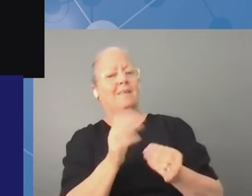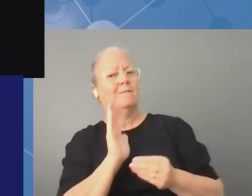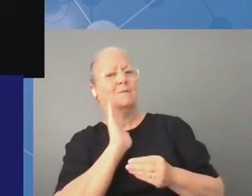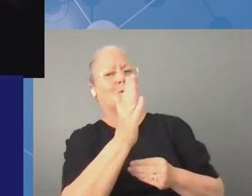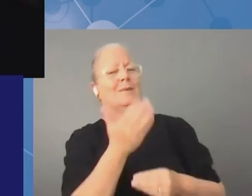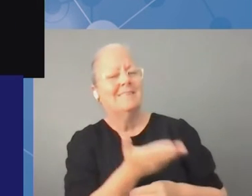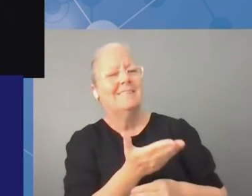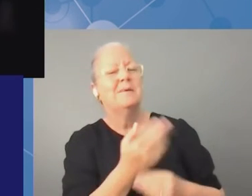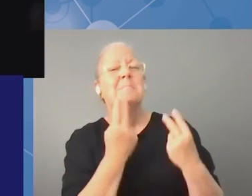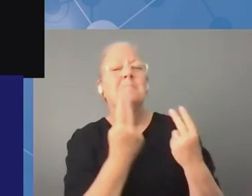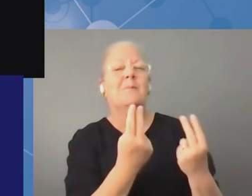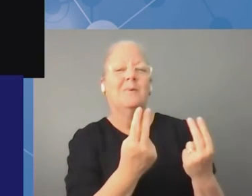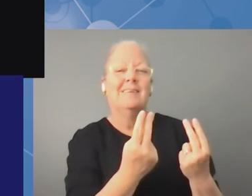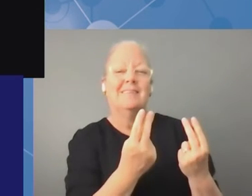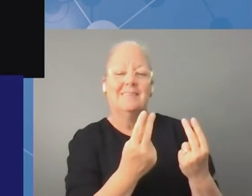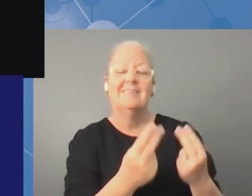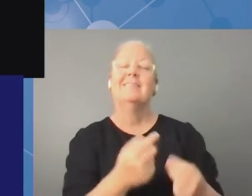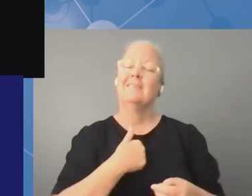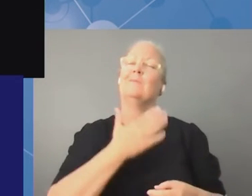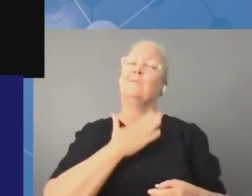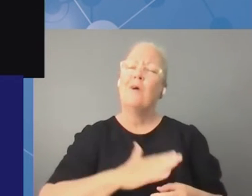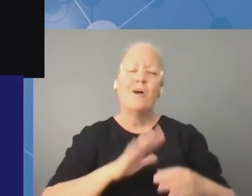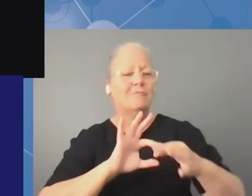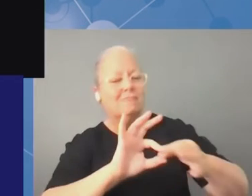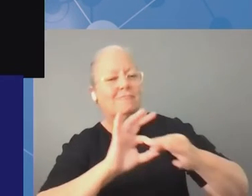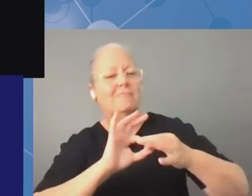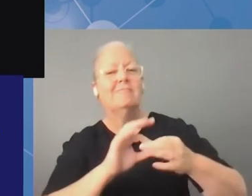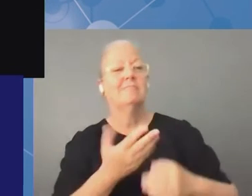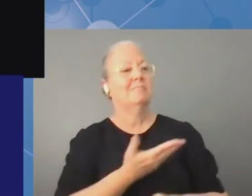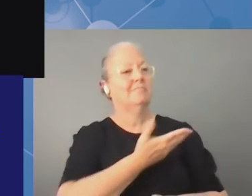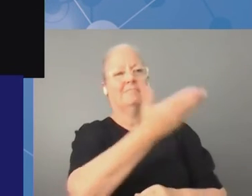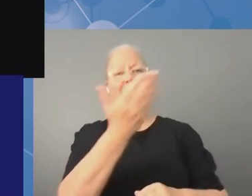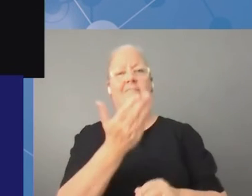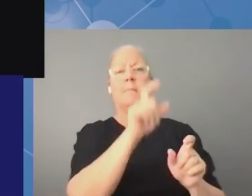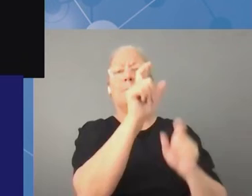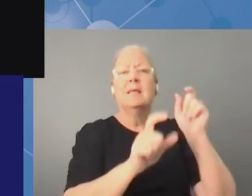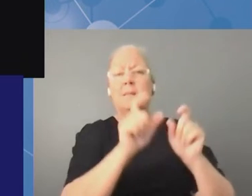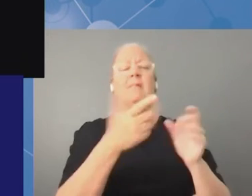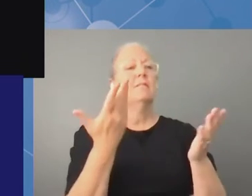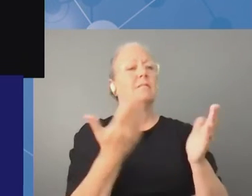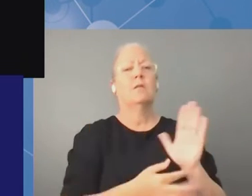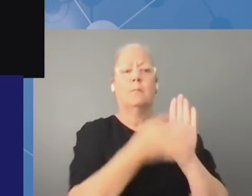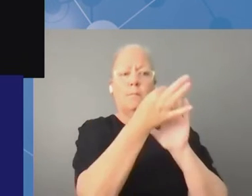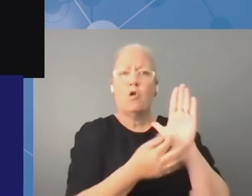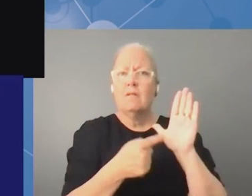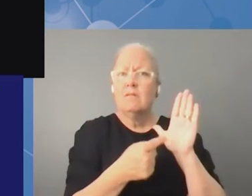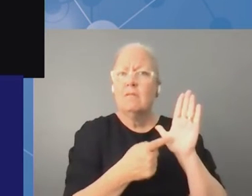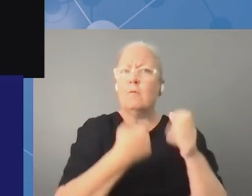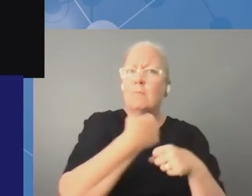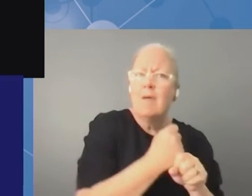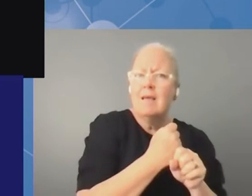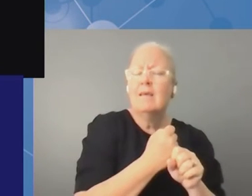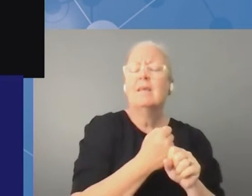Como representante de la denominada generación joven, quiero decir que intentamos